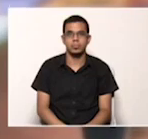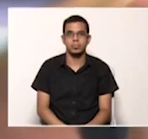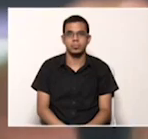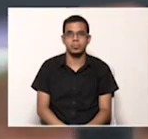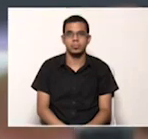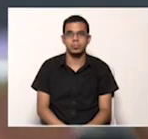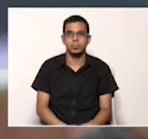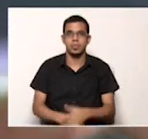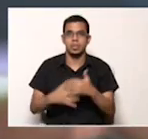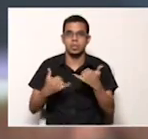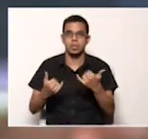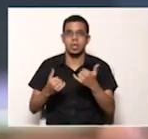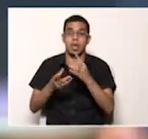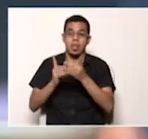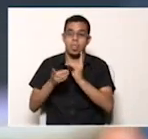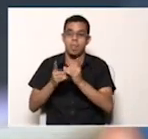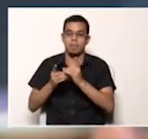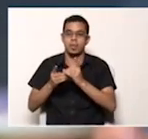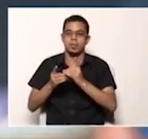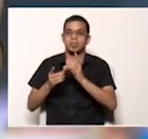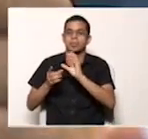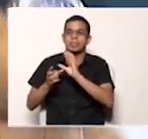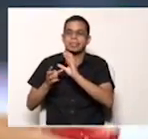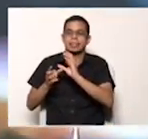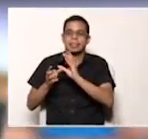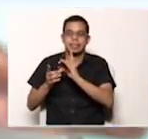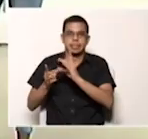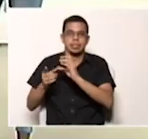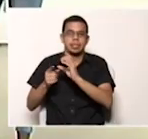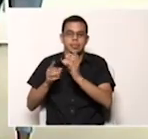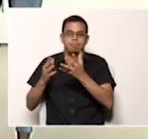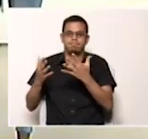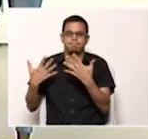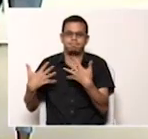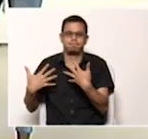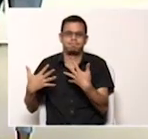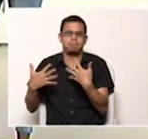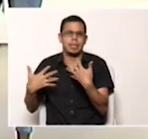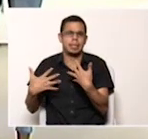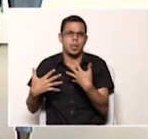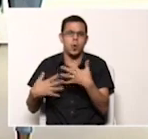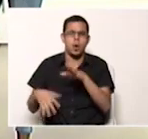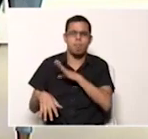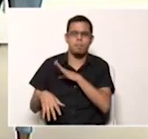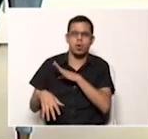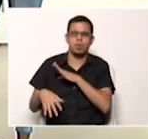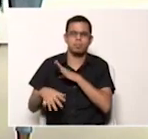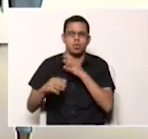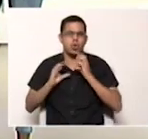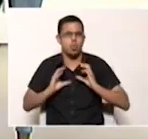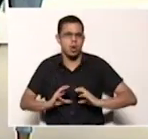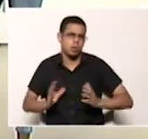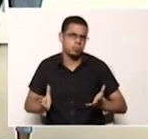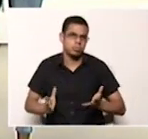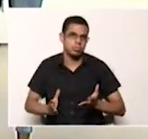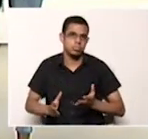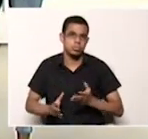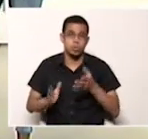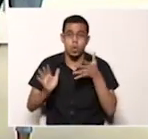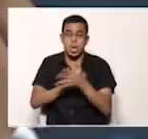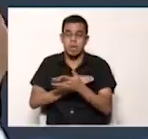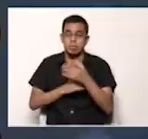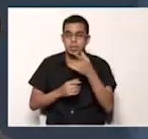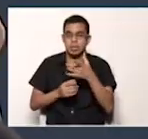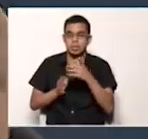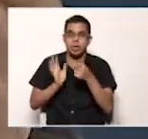de calor, la temperatura que tiene mi mano, ¿ok?, el cuerpo. Bien, fíjate. Y otro aspecto